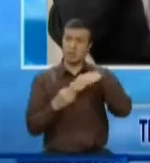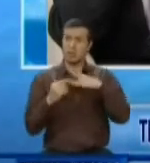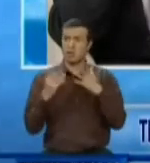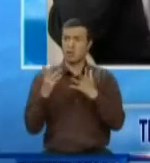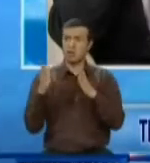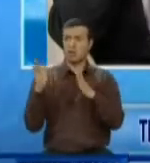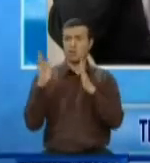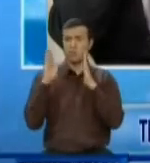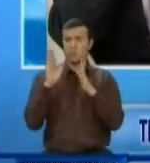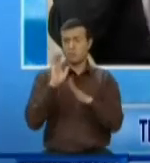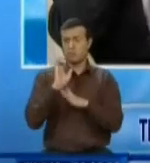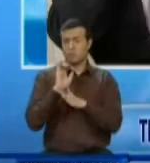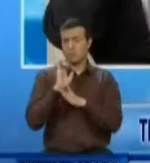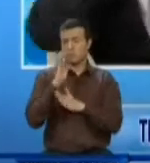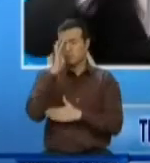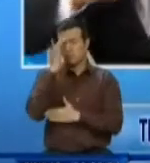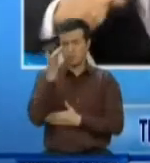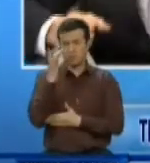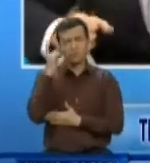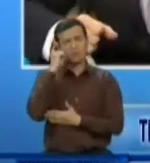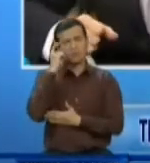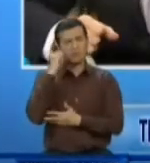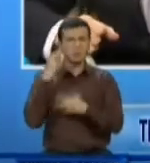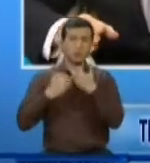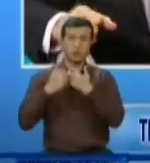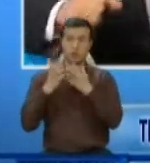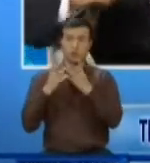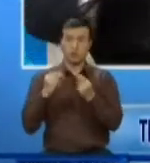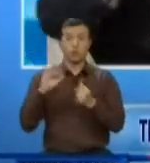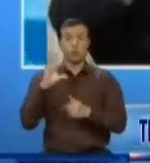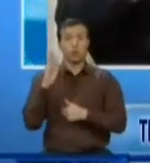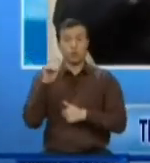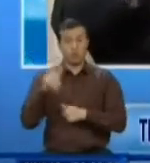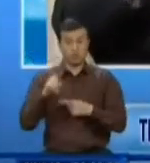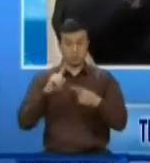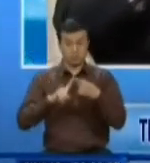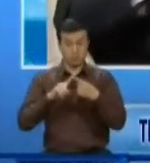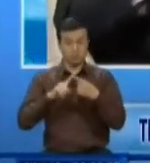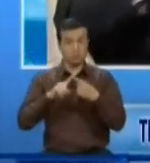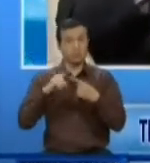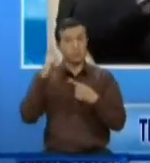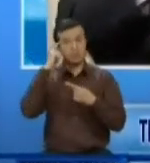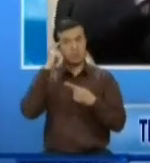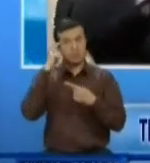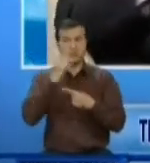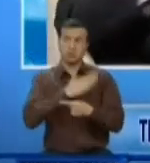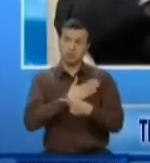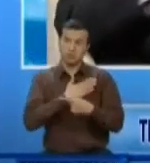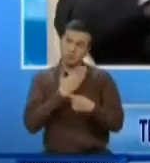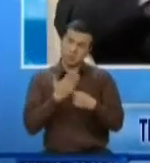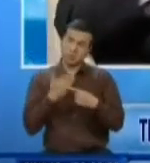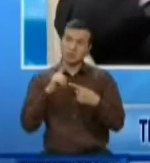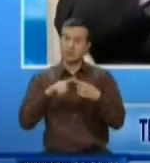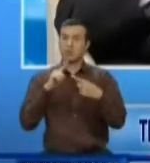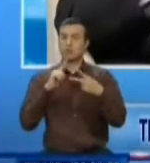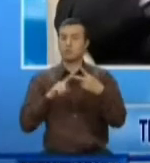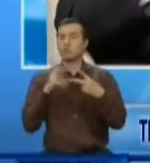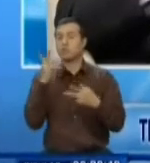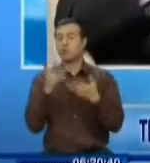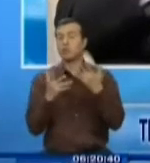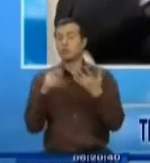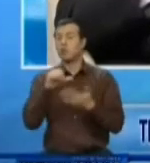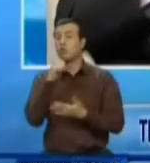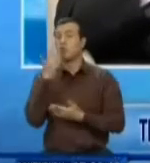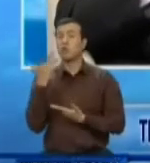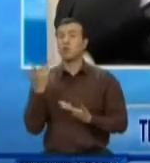para acá se está pensando en una solución de controversias dentro de la unasur eso crearía un nivel de confianza o porque no se puede tener